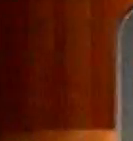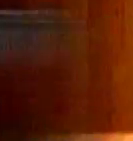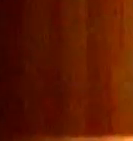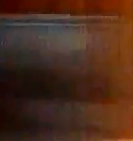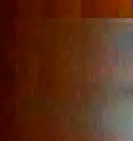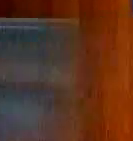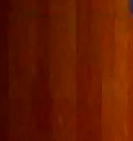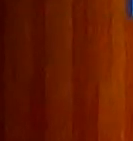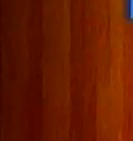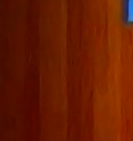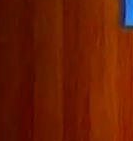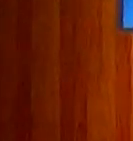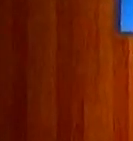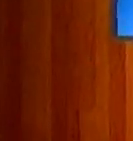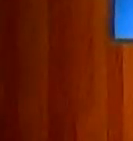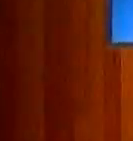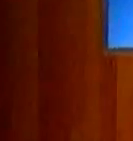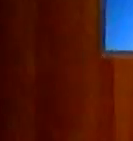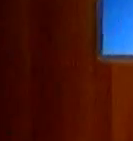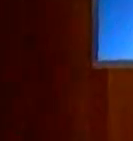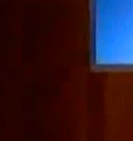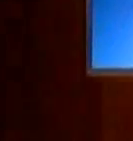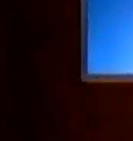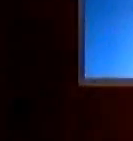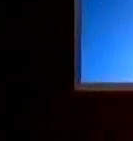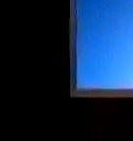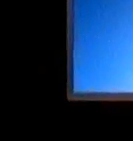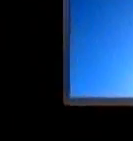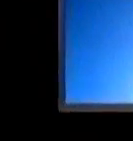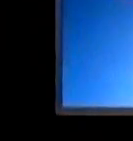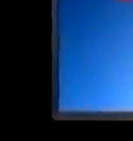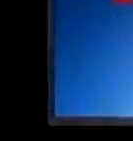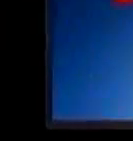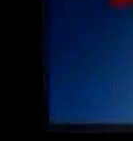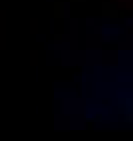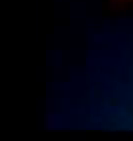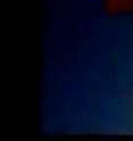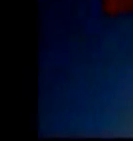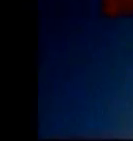Manimés, puntos de luz en Manizales y Pereira.